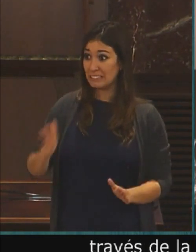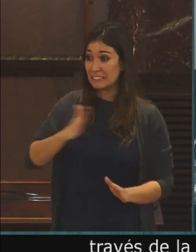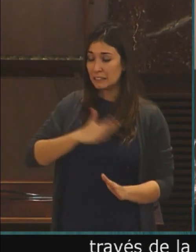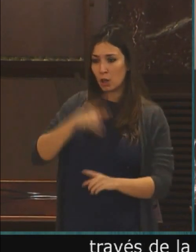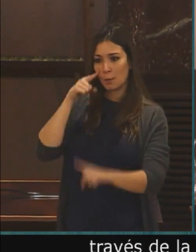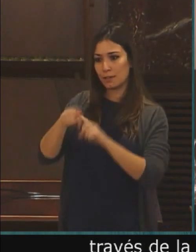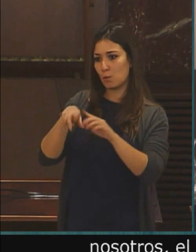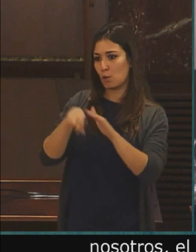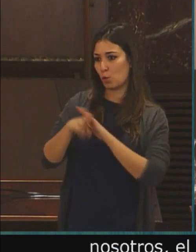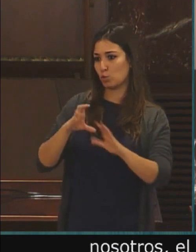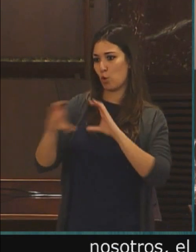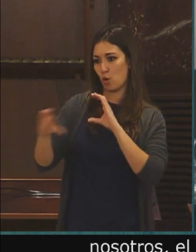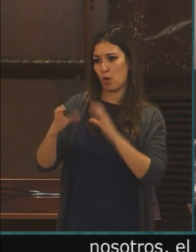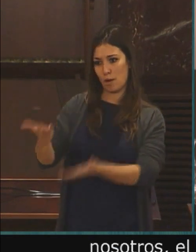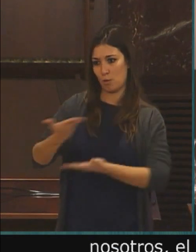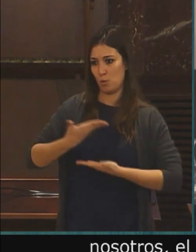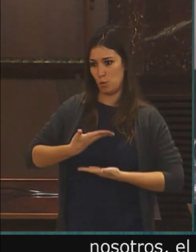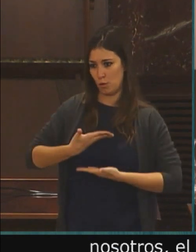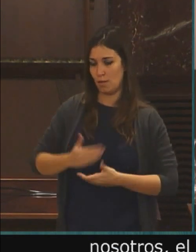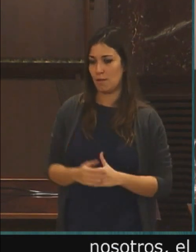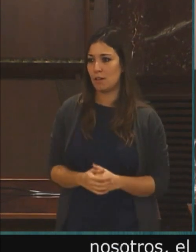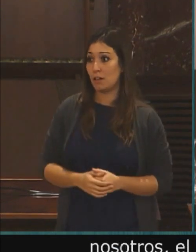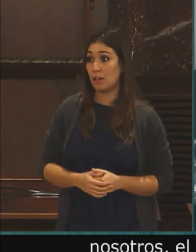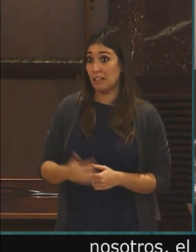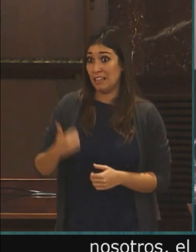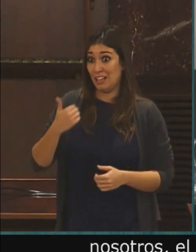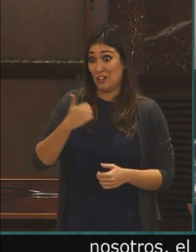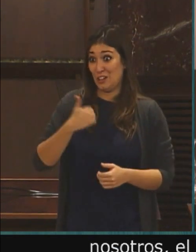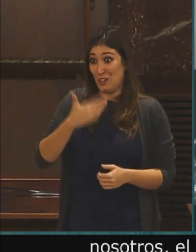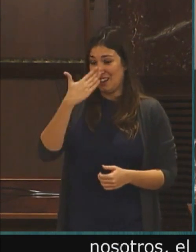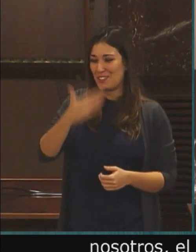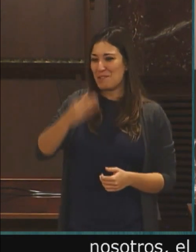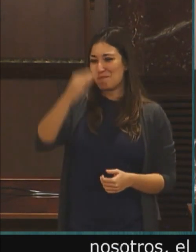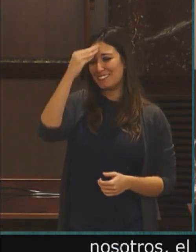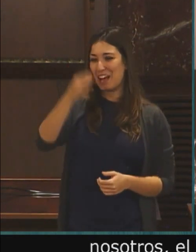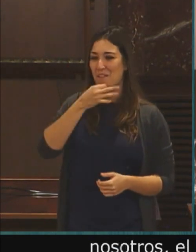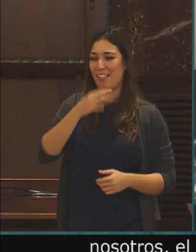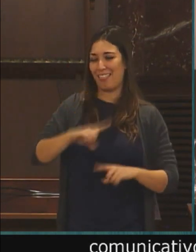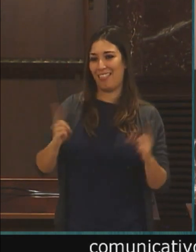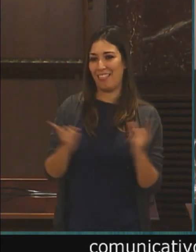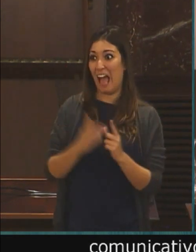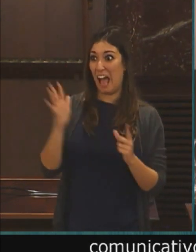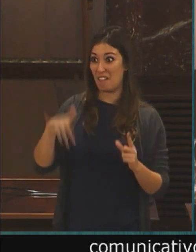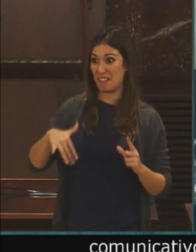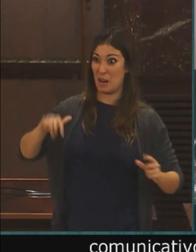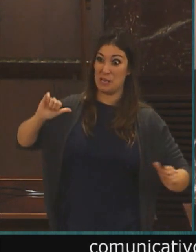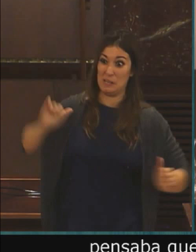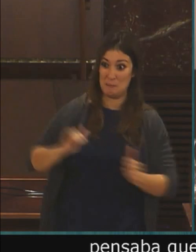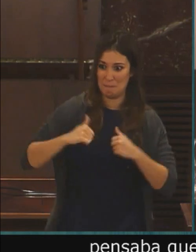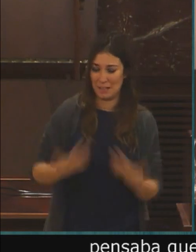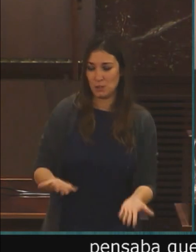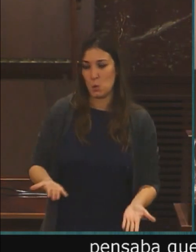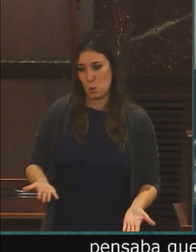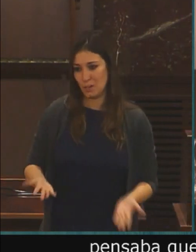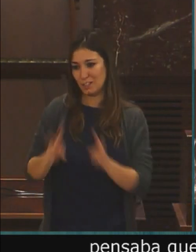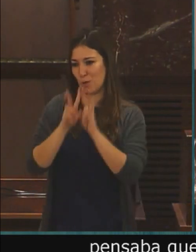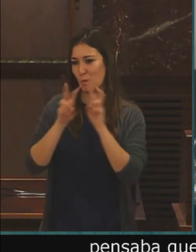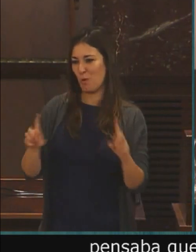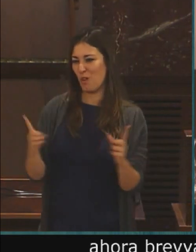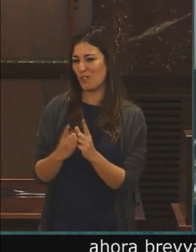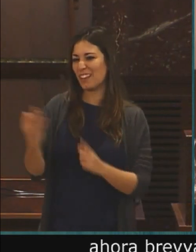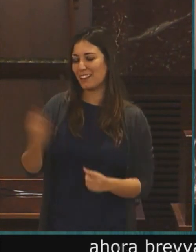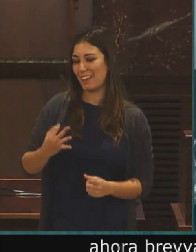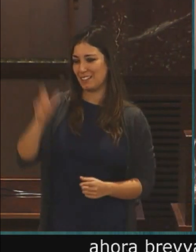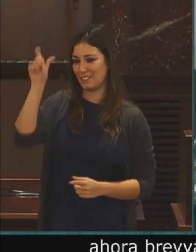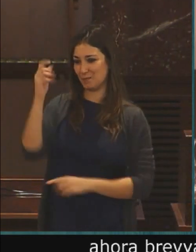comunicativo. Yo tenía una breve, pensaba que era breve, pero la voy a abreviar todavía más, introducción con respecto a la